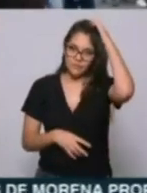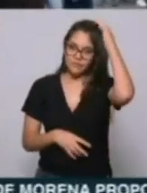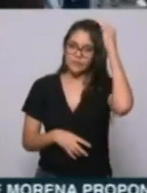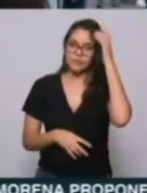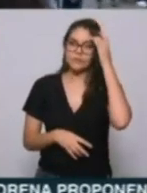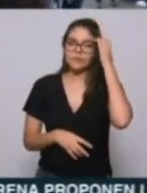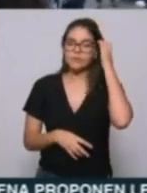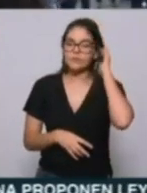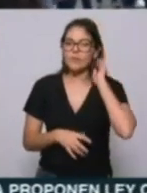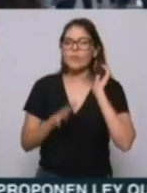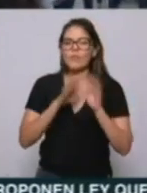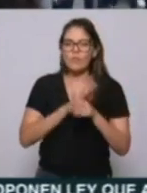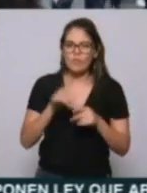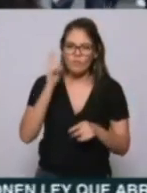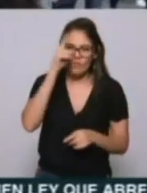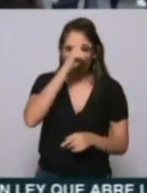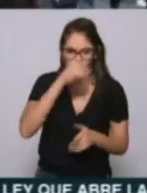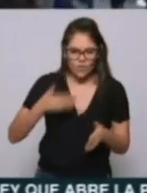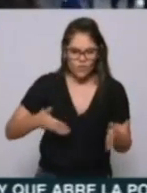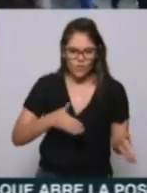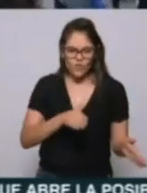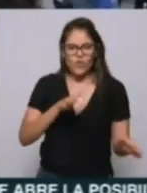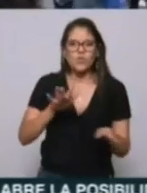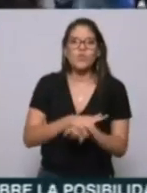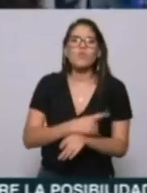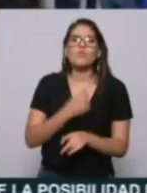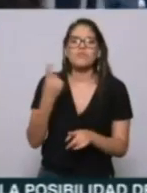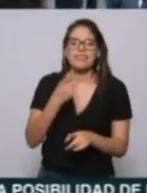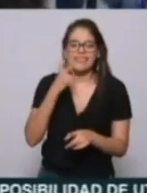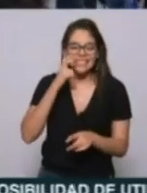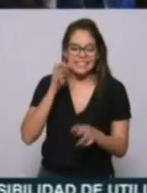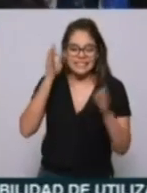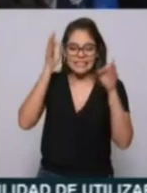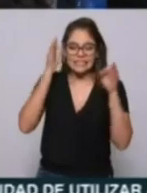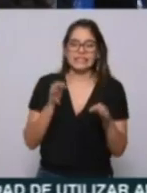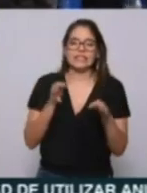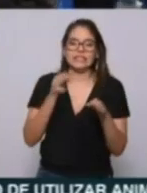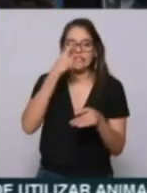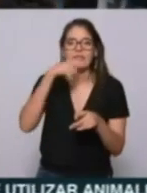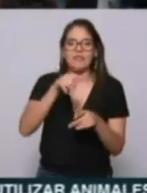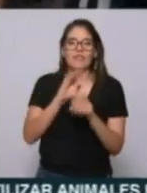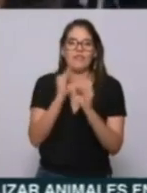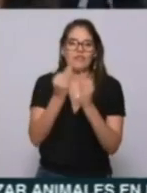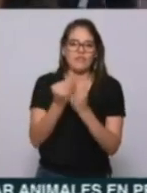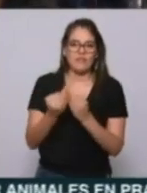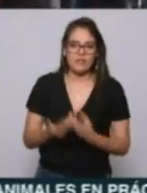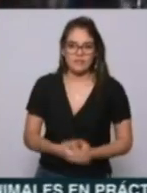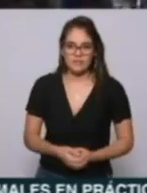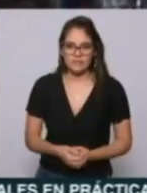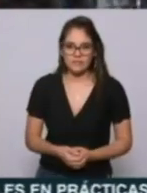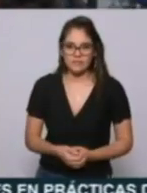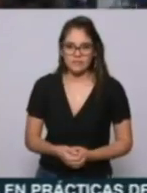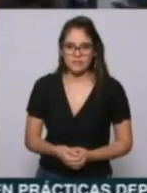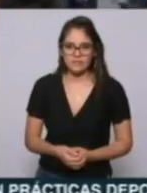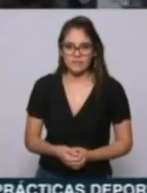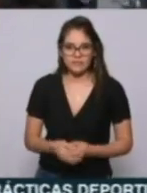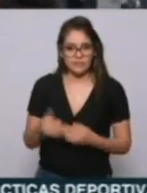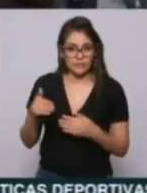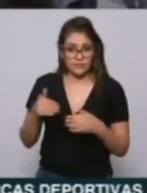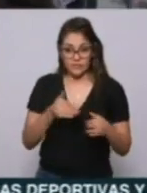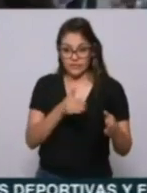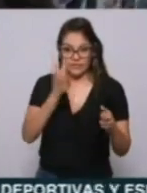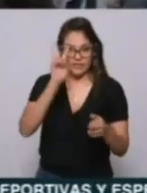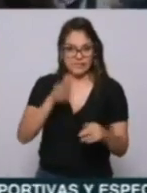¿Qué tan complicada va a ser la ruta y por qué en específico la escogieron? ¿Por qué de esta manera? Es una ruta que sin duda